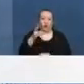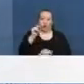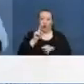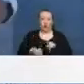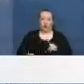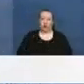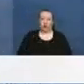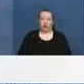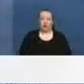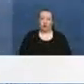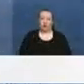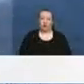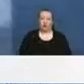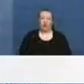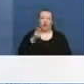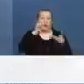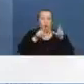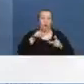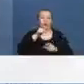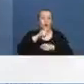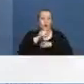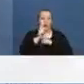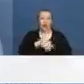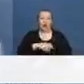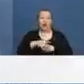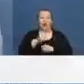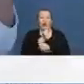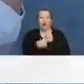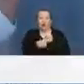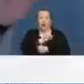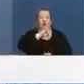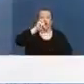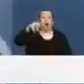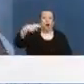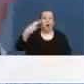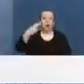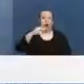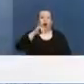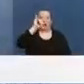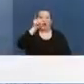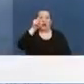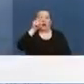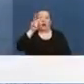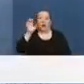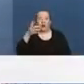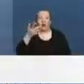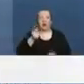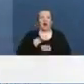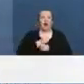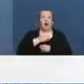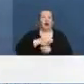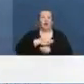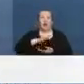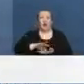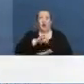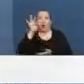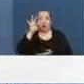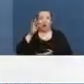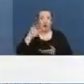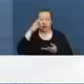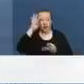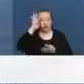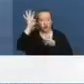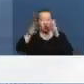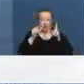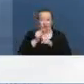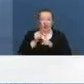fanáticos religiosos ya ve ahora ya ve jehová maneja mi alma y revisen son los peores fascista que bien que